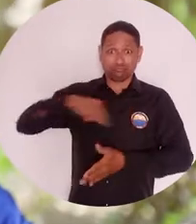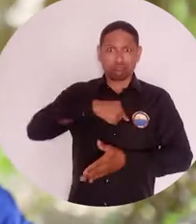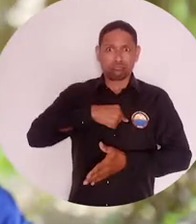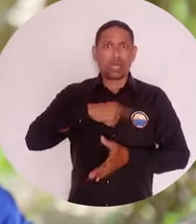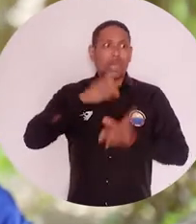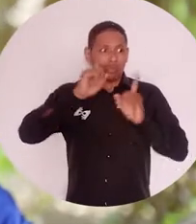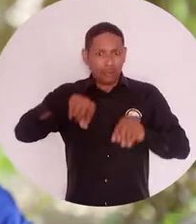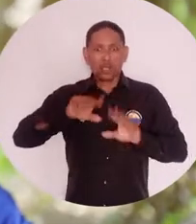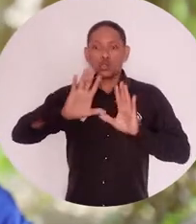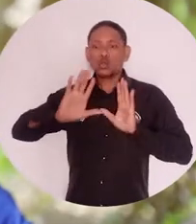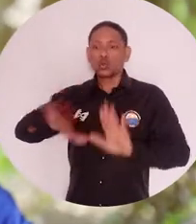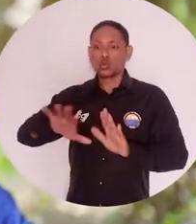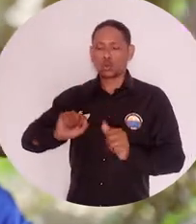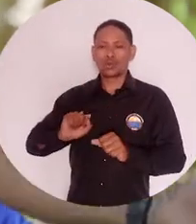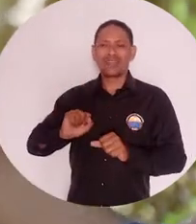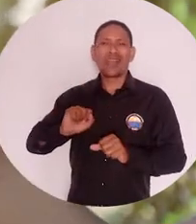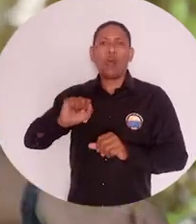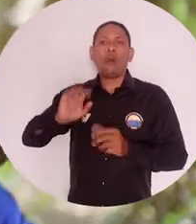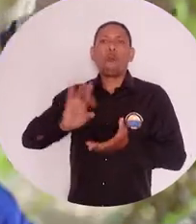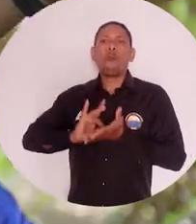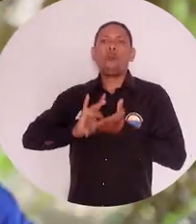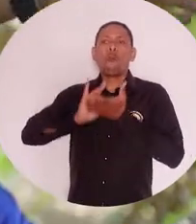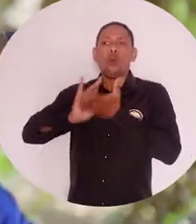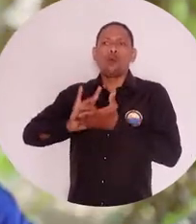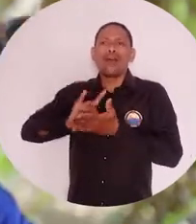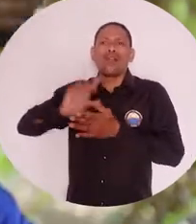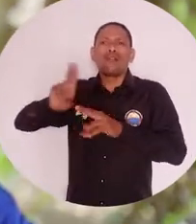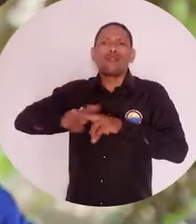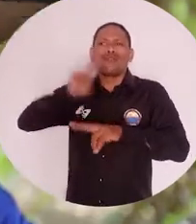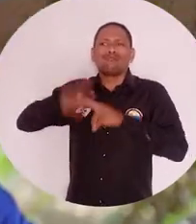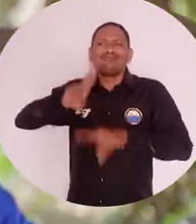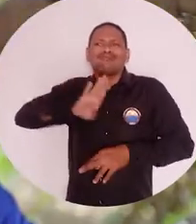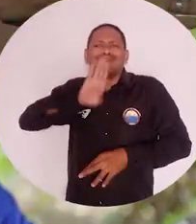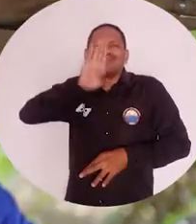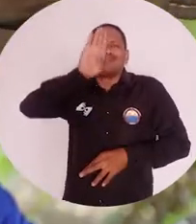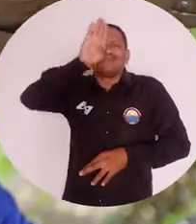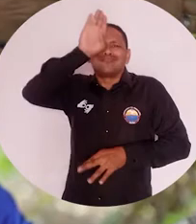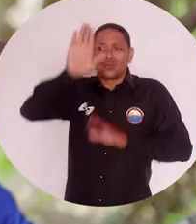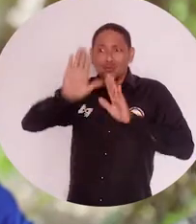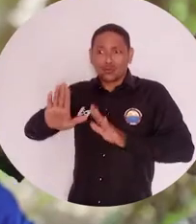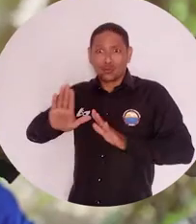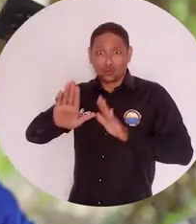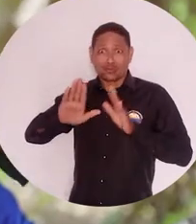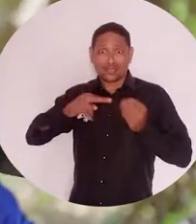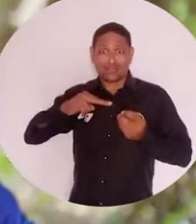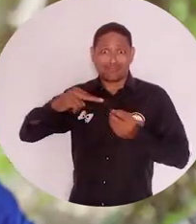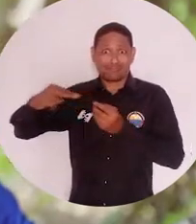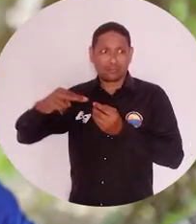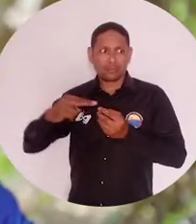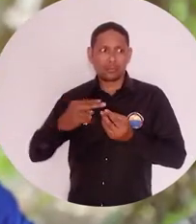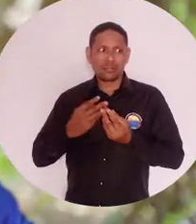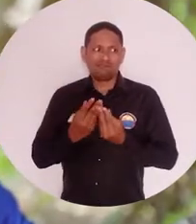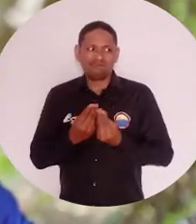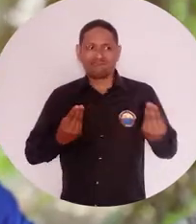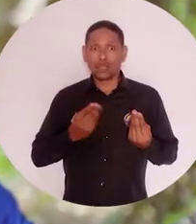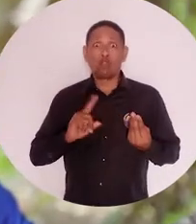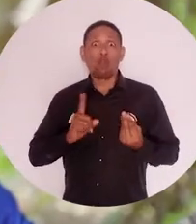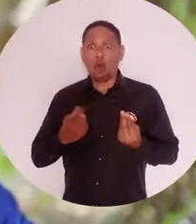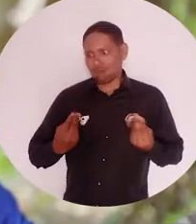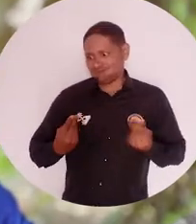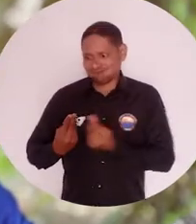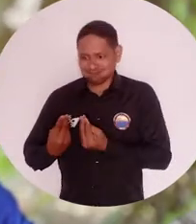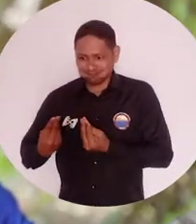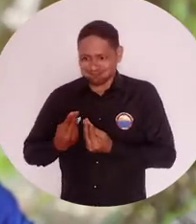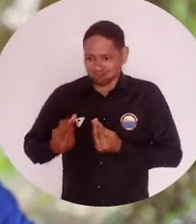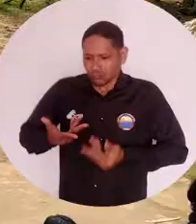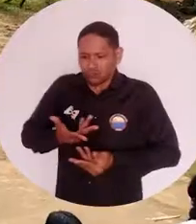pues financia la educación inicial del modelo tradicional para garantizar que el modelo tradicional, que no excluye el otro, sino que lo